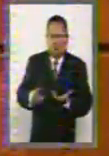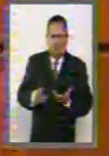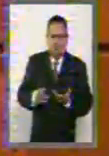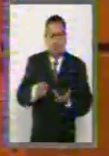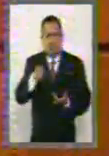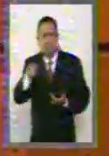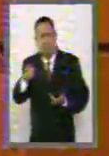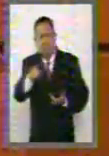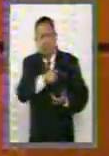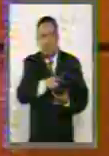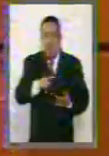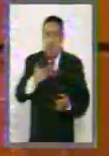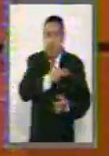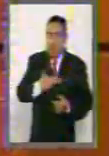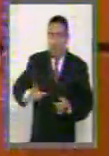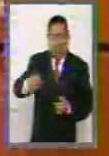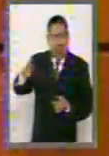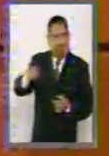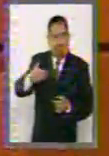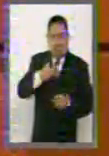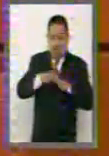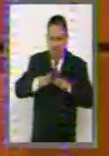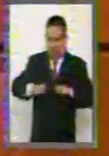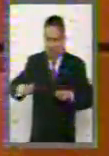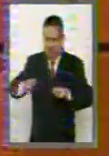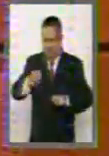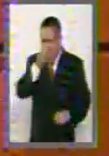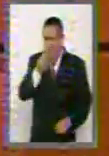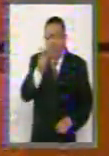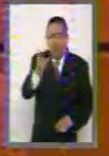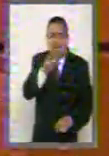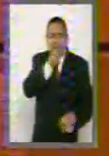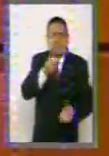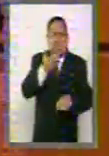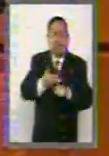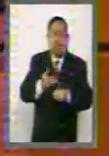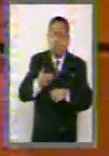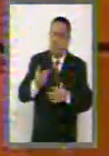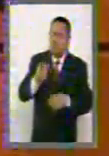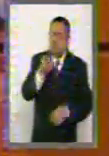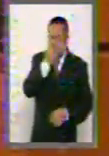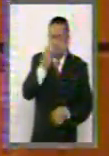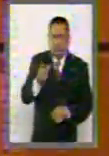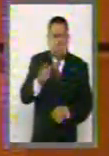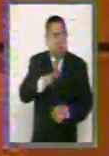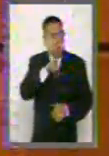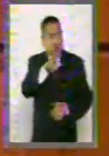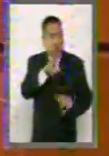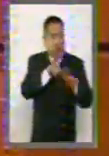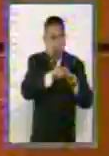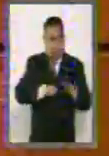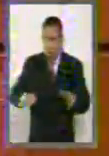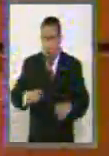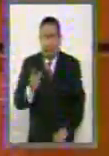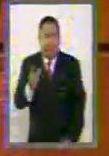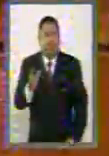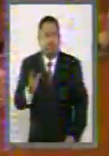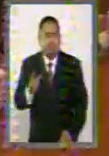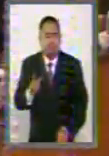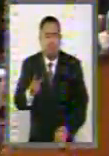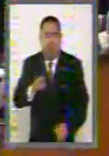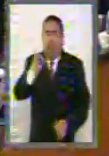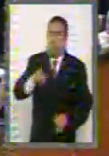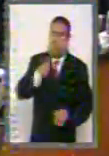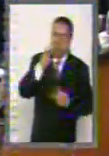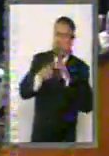gabinete del presidente Peña Nieto solo haya 3 secretarias de Estado de 18 posiciones. Nunca he escuchado esa